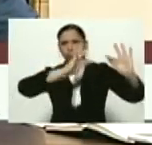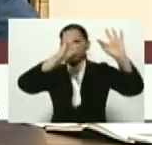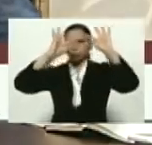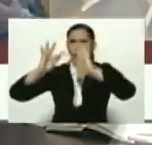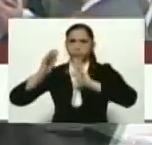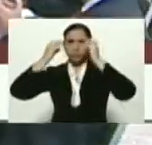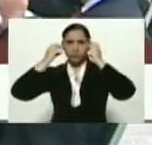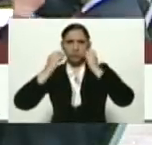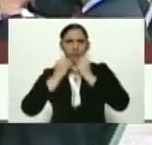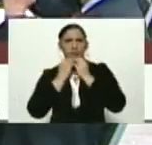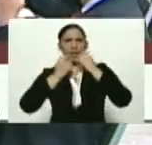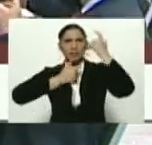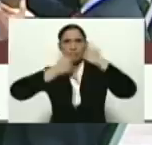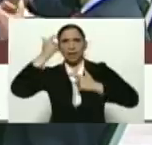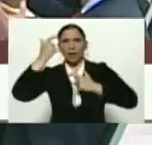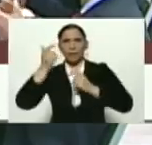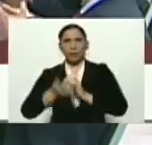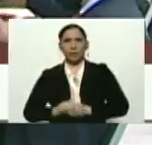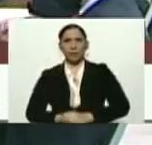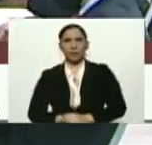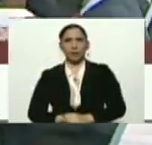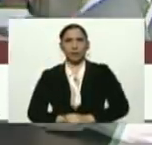y Chávez!